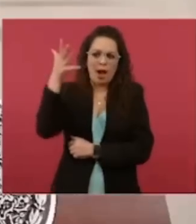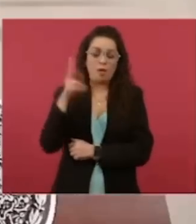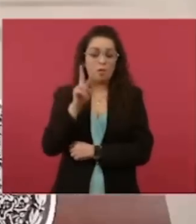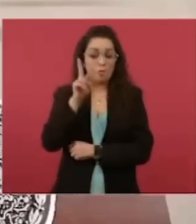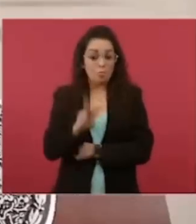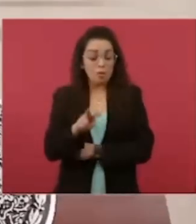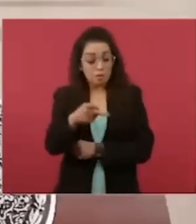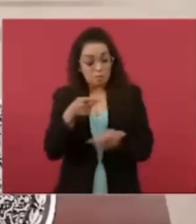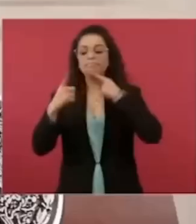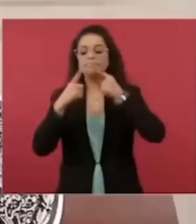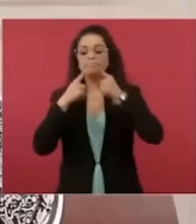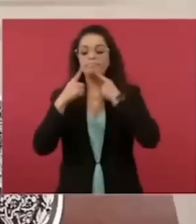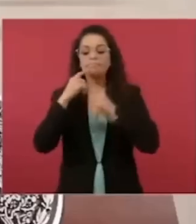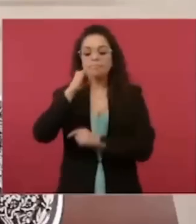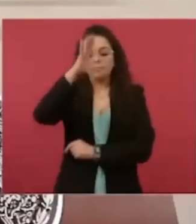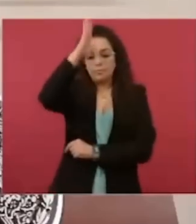presidente.